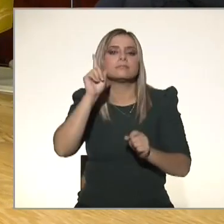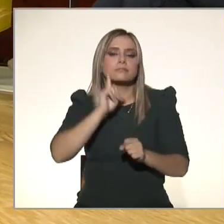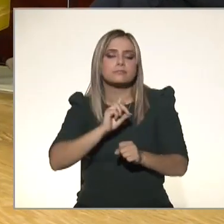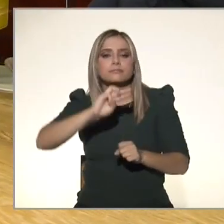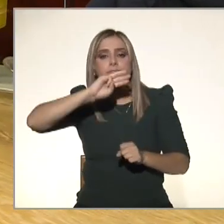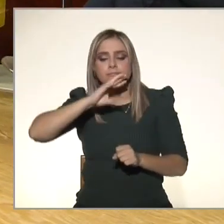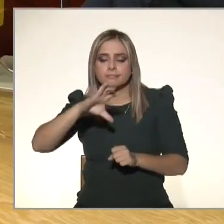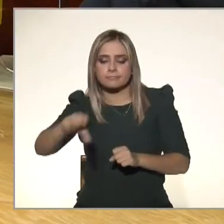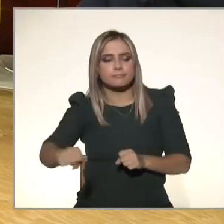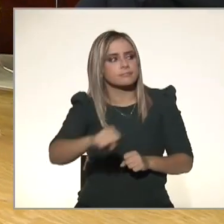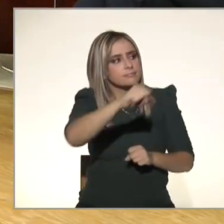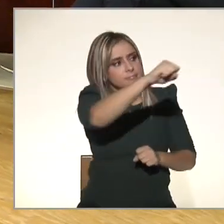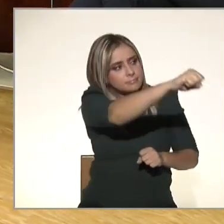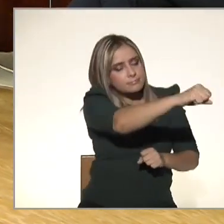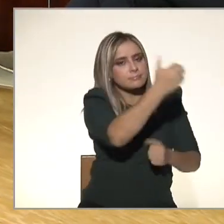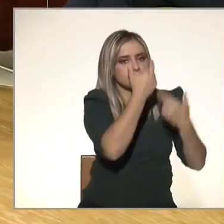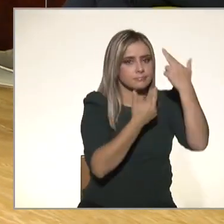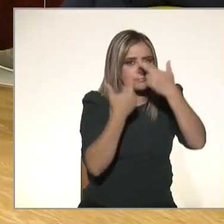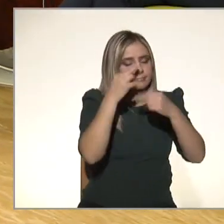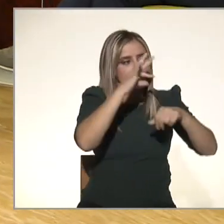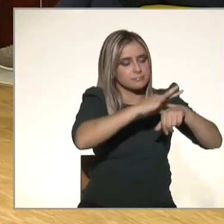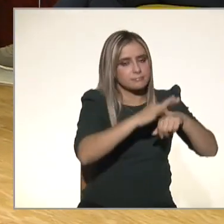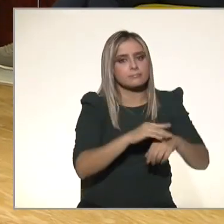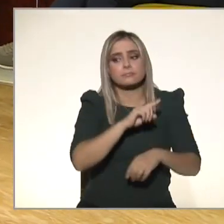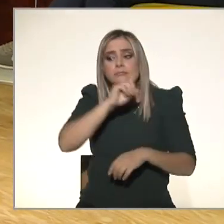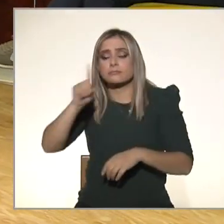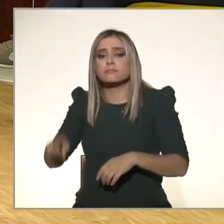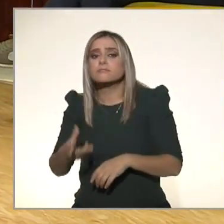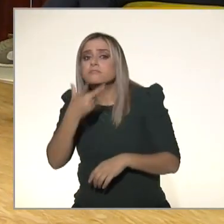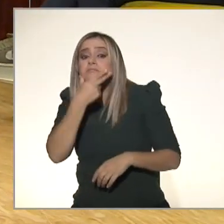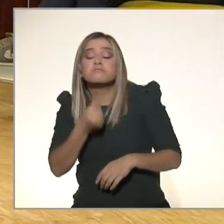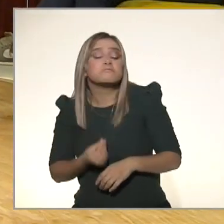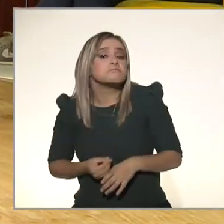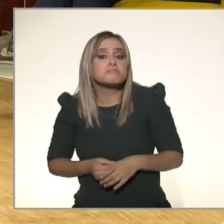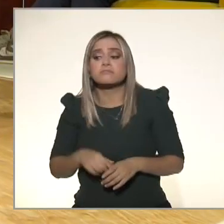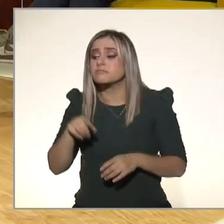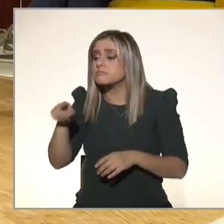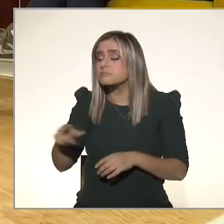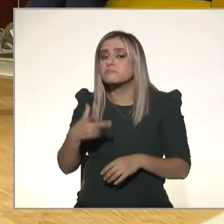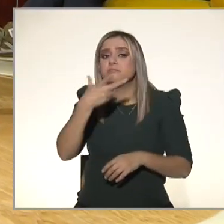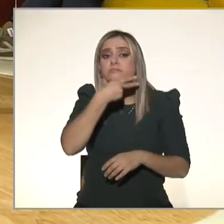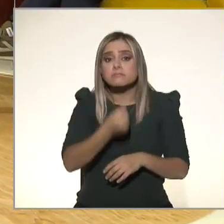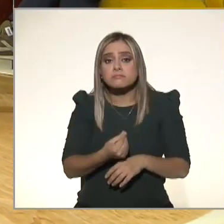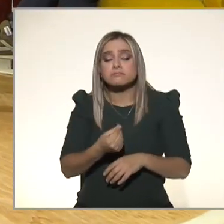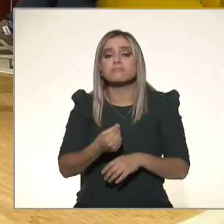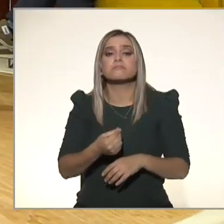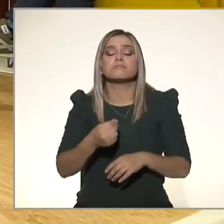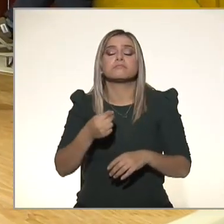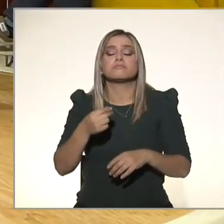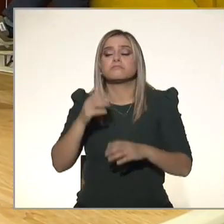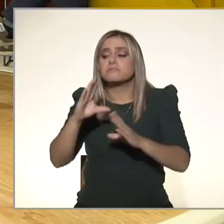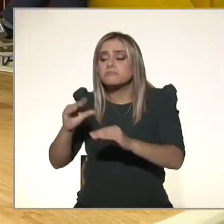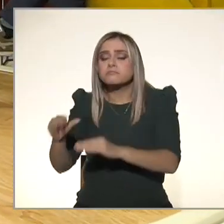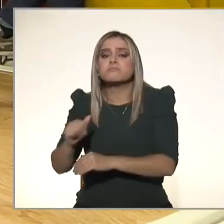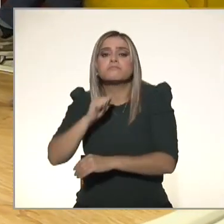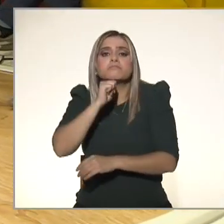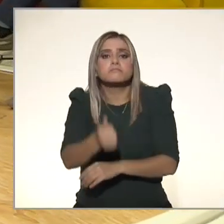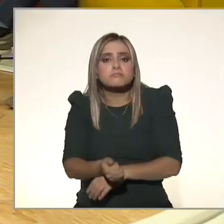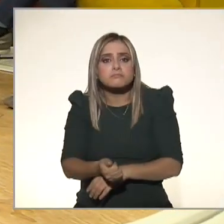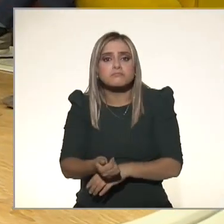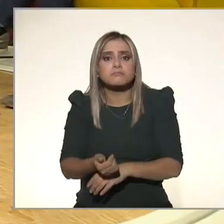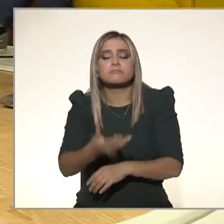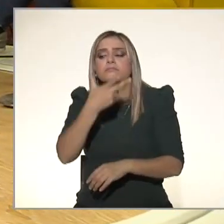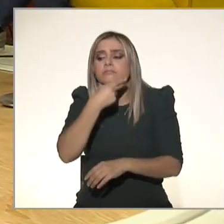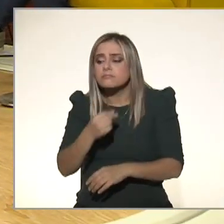ginecólogo. Pero los hombres no. Los hombres, nuestra información es muy que bueno que están aumentando en las escuelas y demás, pero no se hace ni